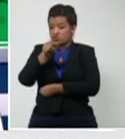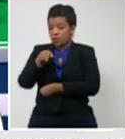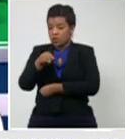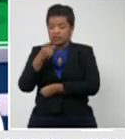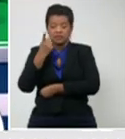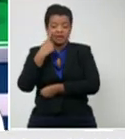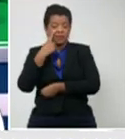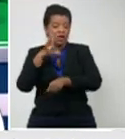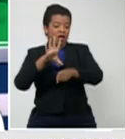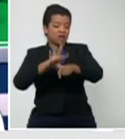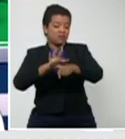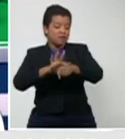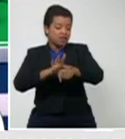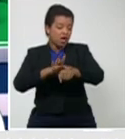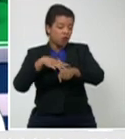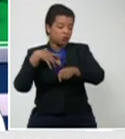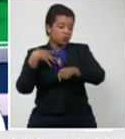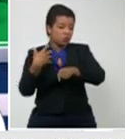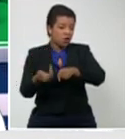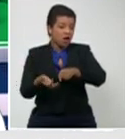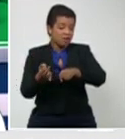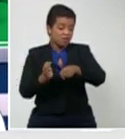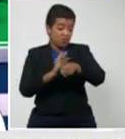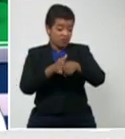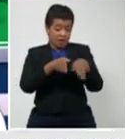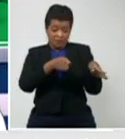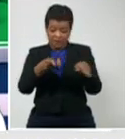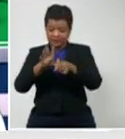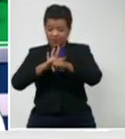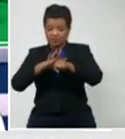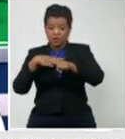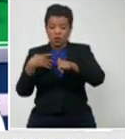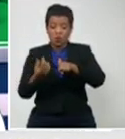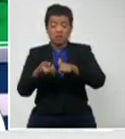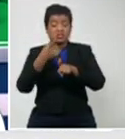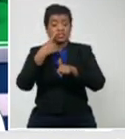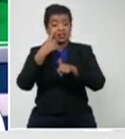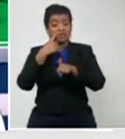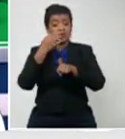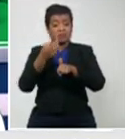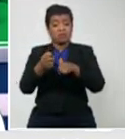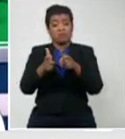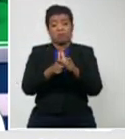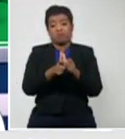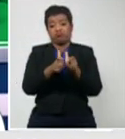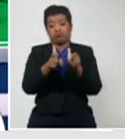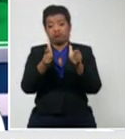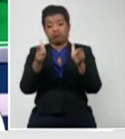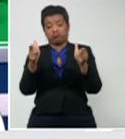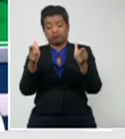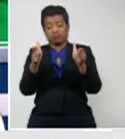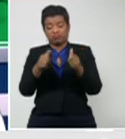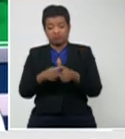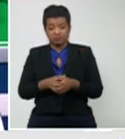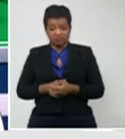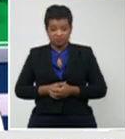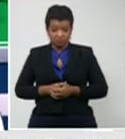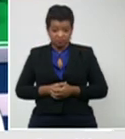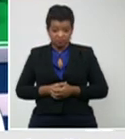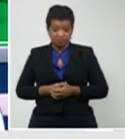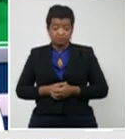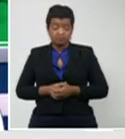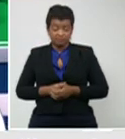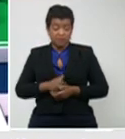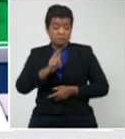que se asocian, pues indiscutiblemente el número de casos pues, en terapia intensiva se